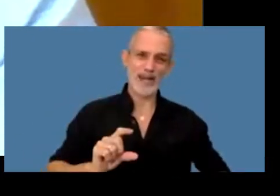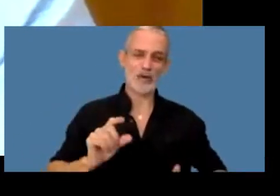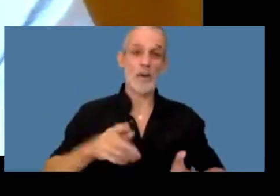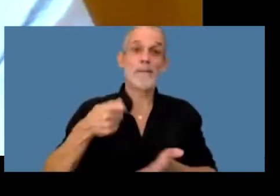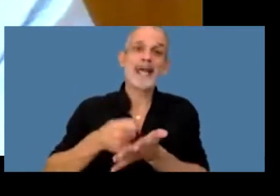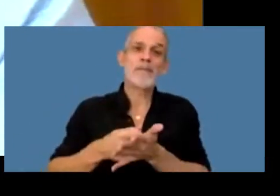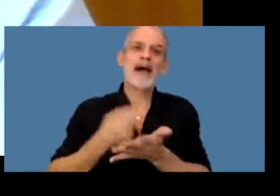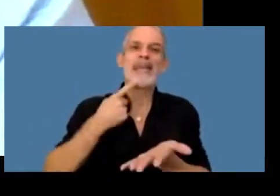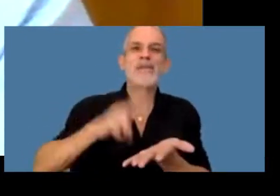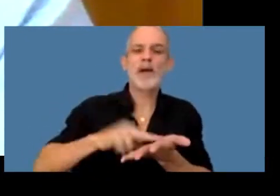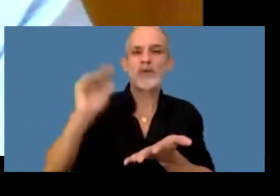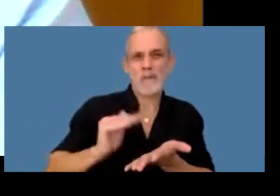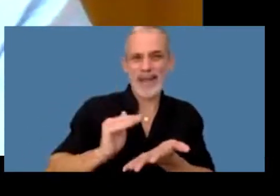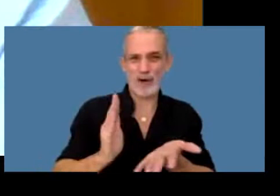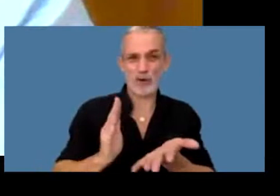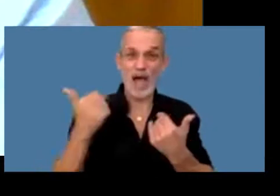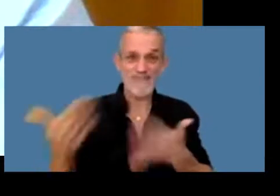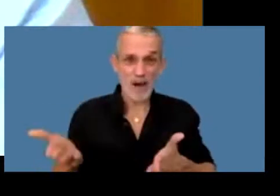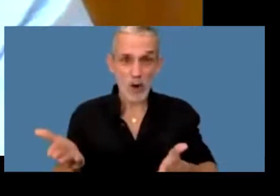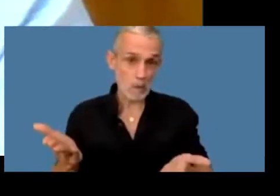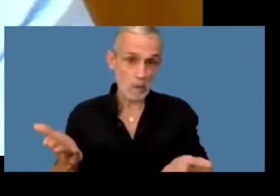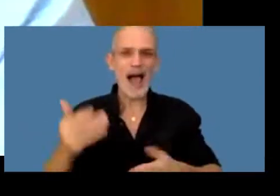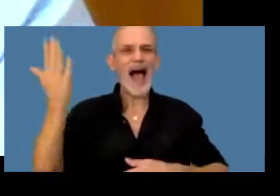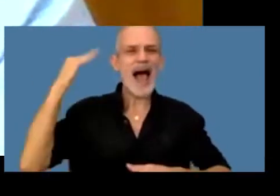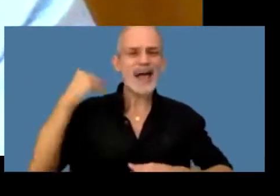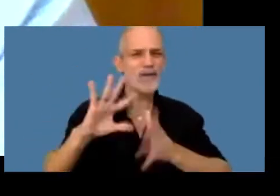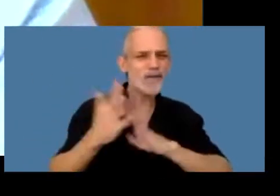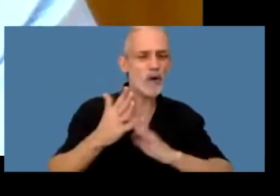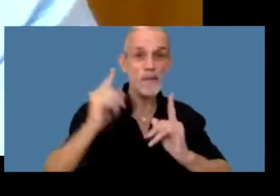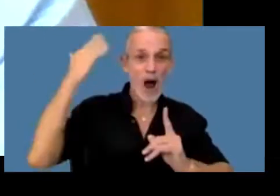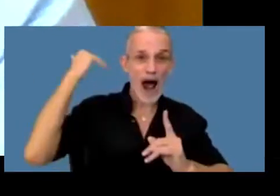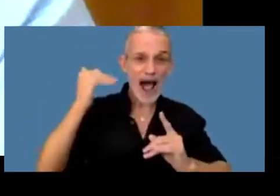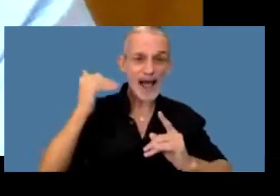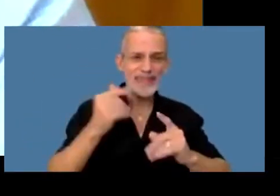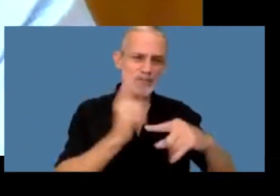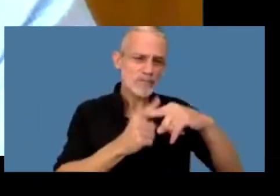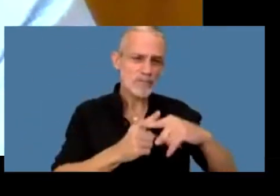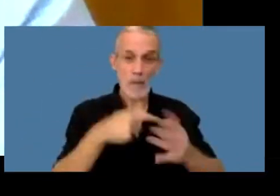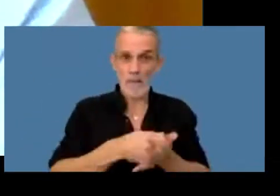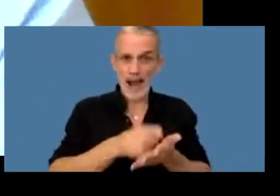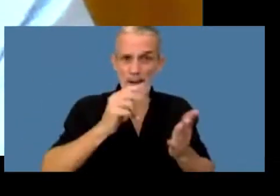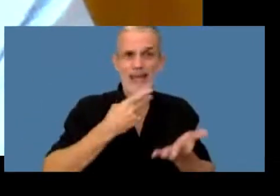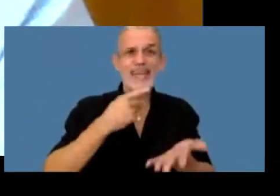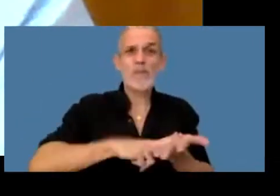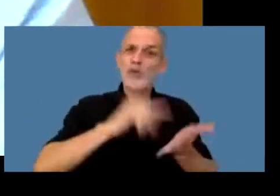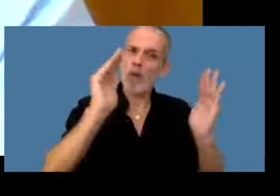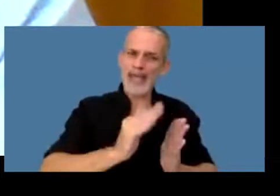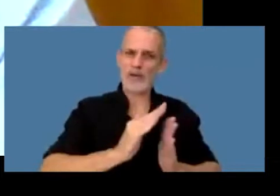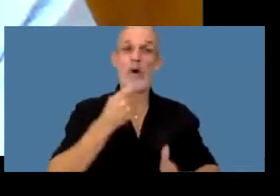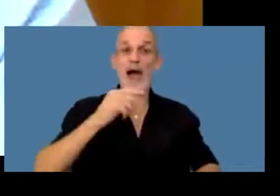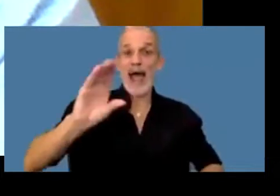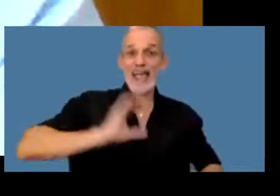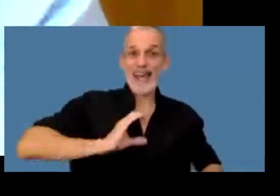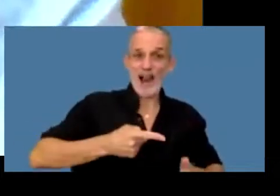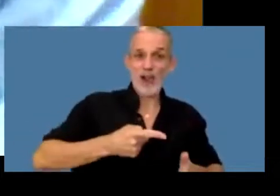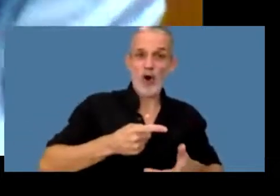quiero decir. Sin embargo, antes, con el mecanismo que estaba, se pagaba menos, porque se pagaba el aguinaldo, se prorrateaba entre el